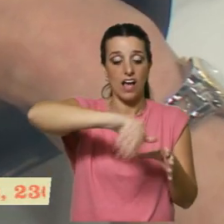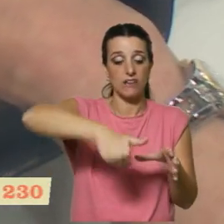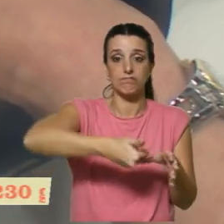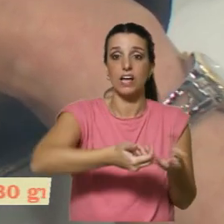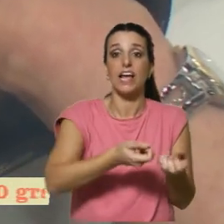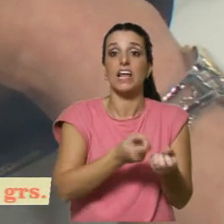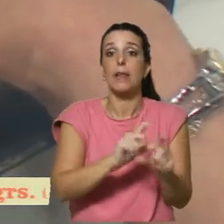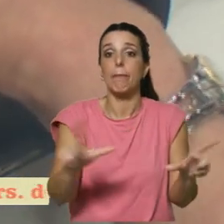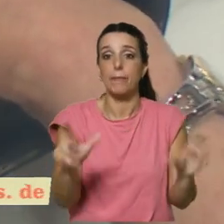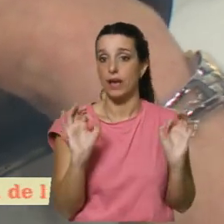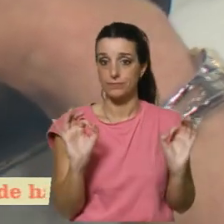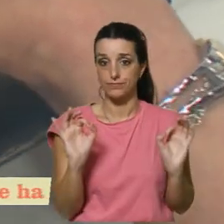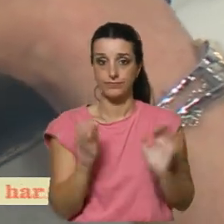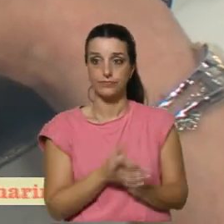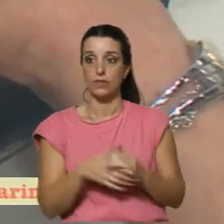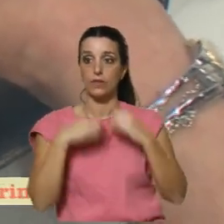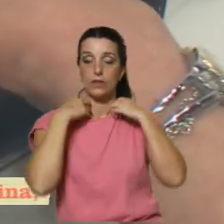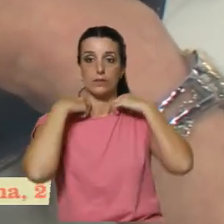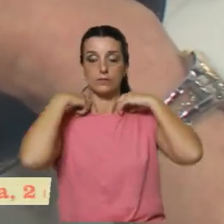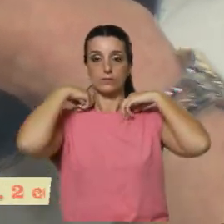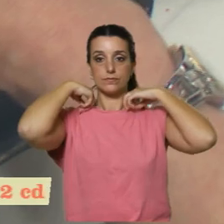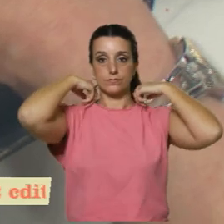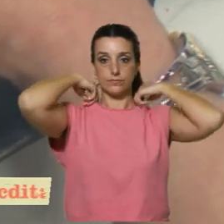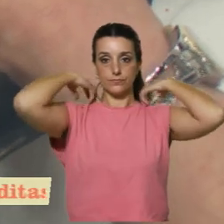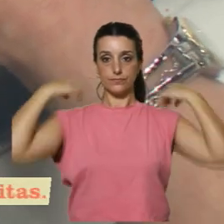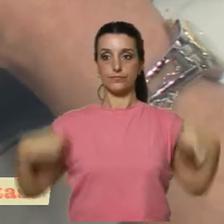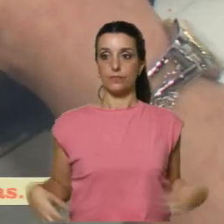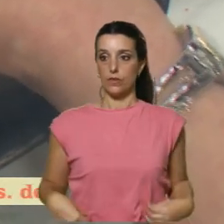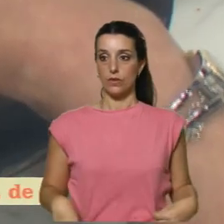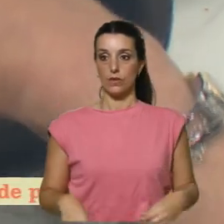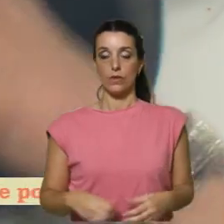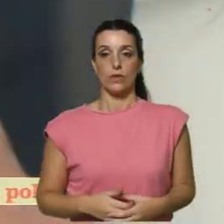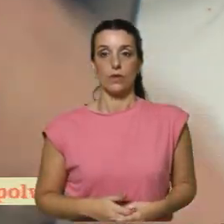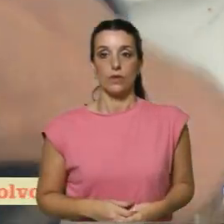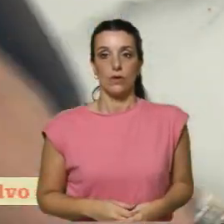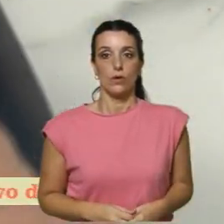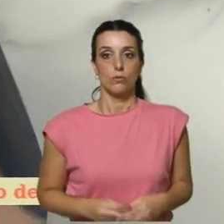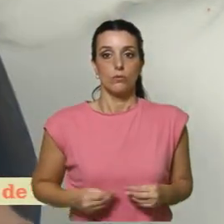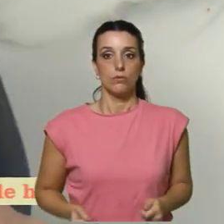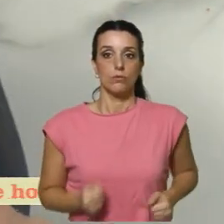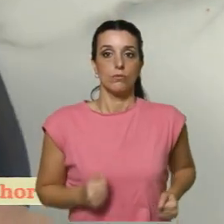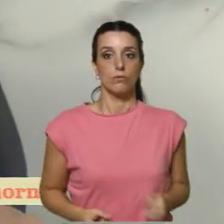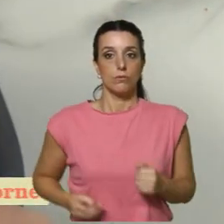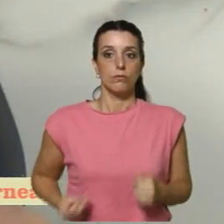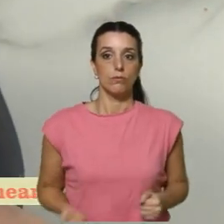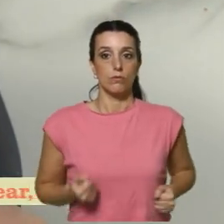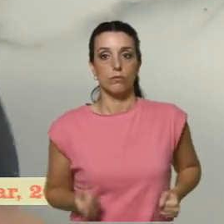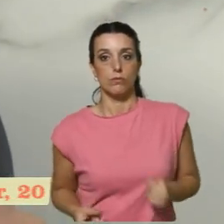Mira, te sale todo, todo. Te sacas como toda la fibra. Mirá, ahí ya lo tenemos